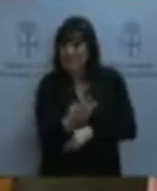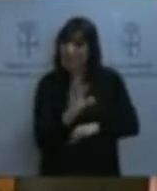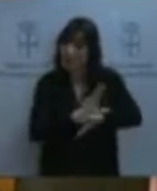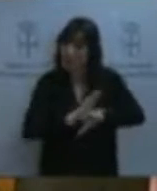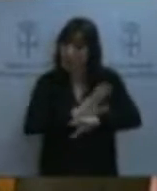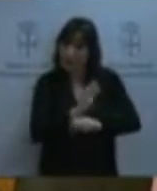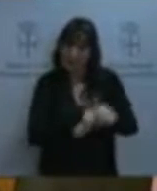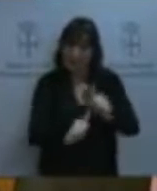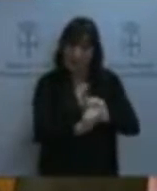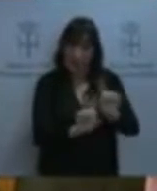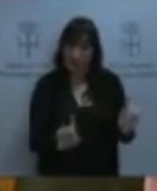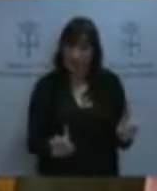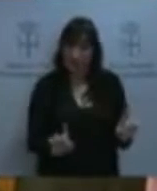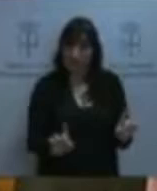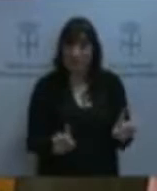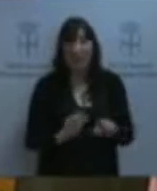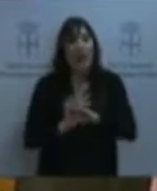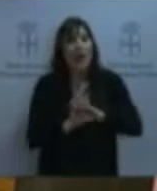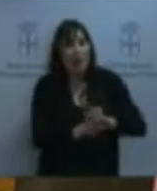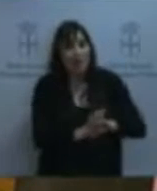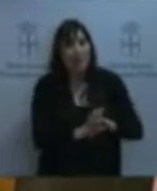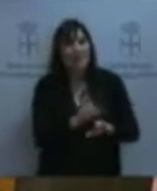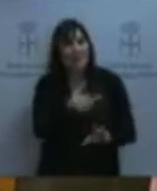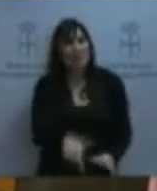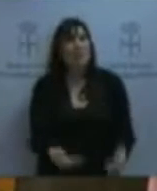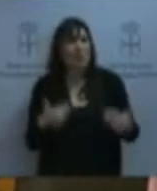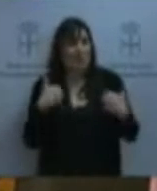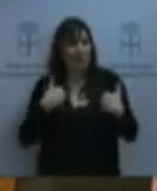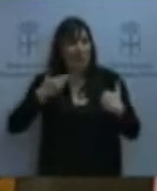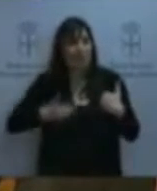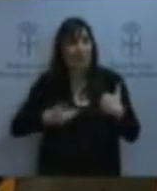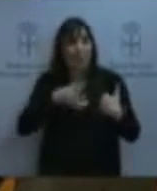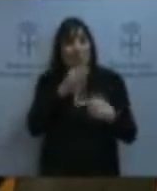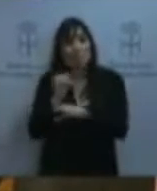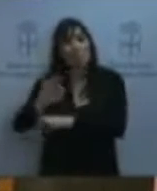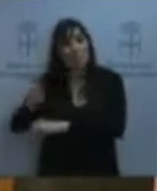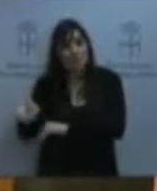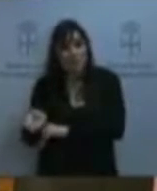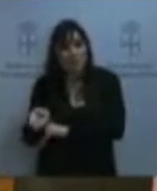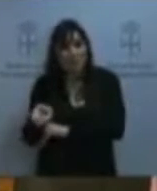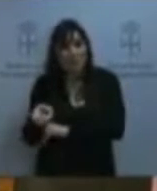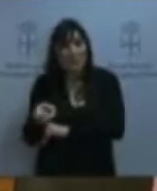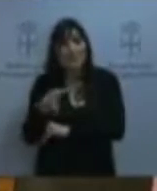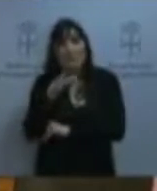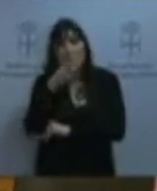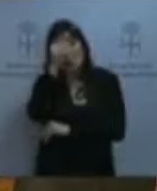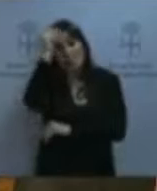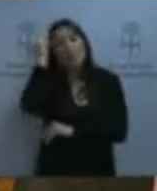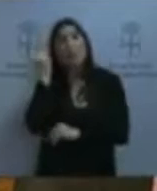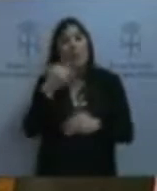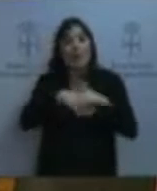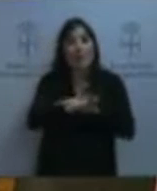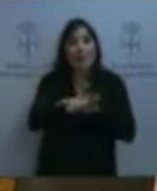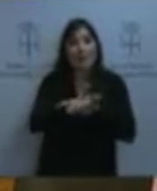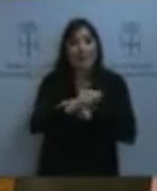una gran responsabilidad ante otras instituciones, ya que en este banco se disponen de semillas de especies de las